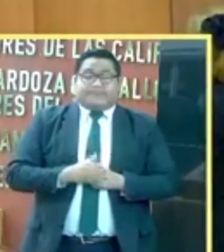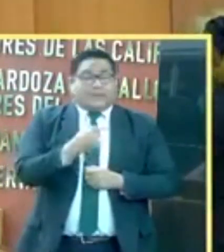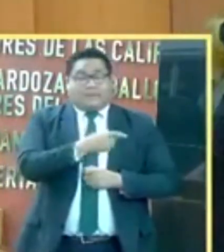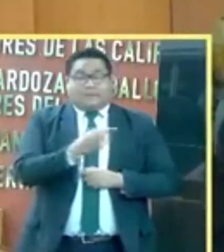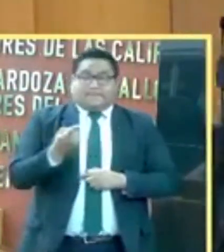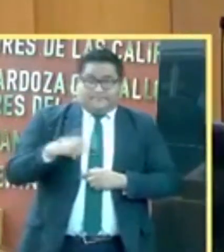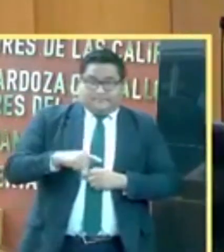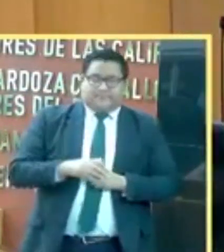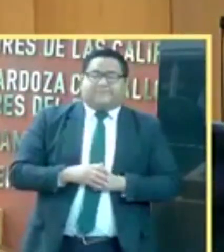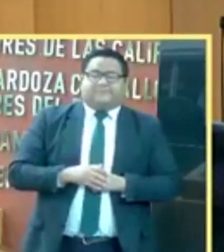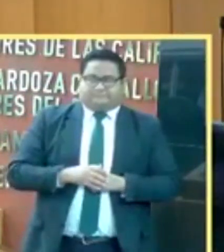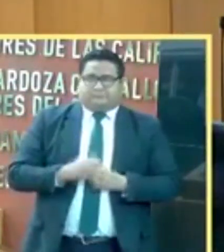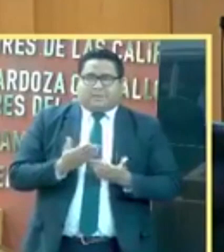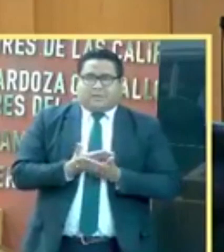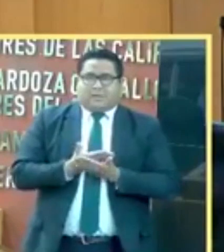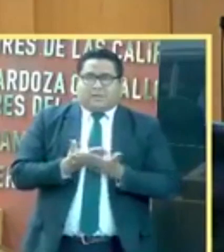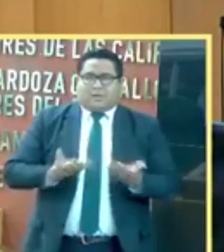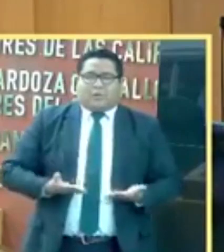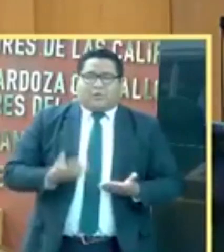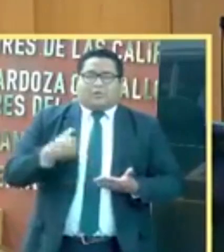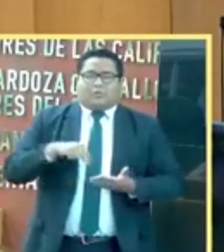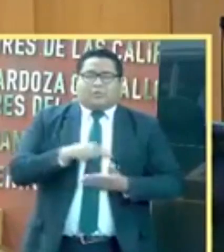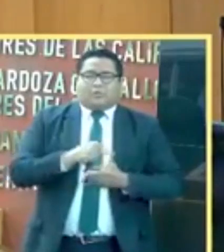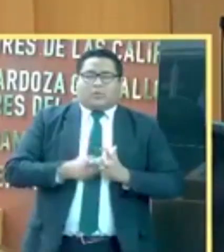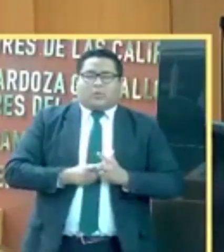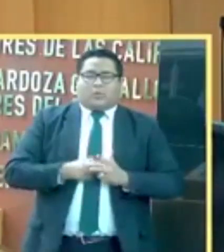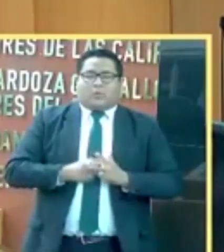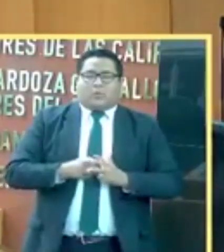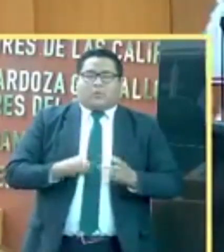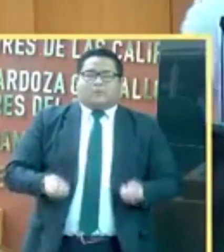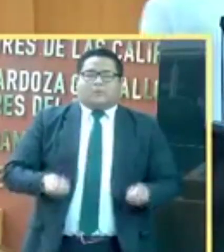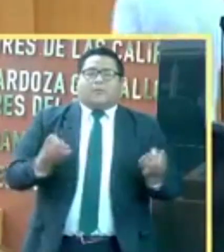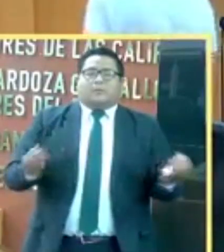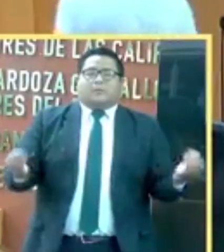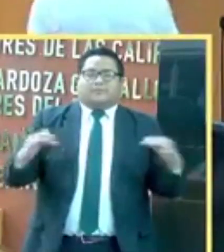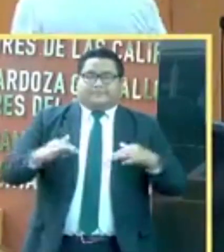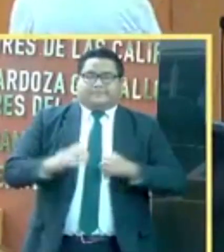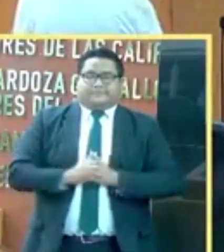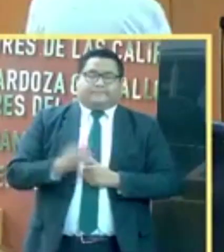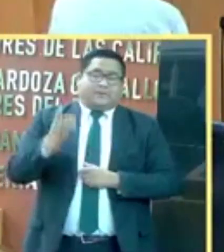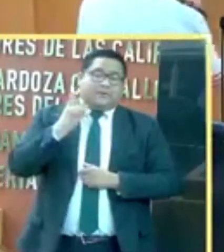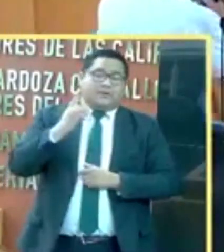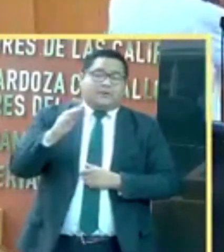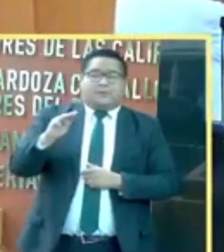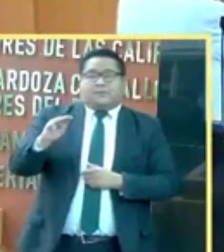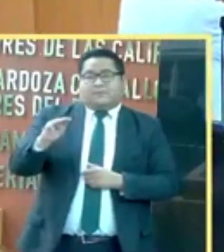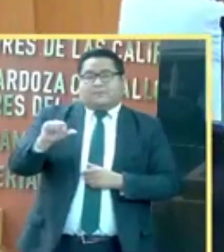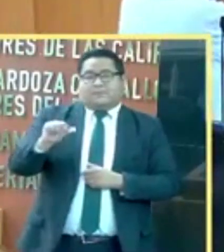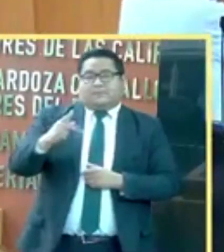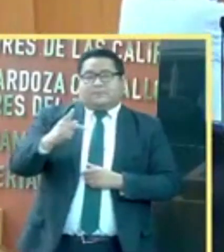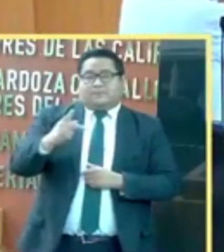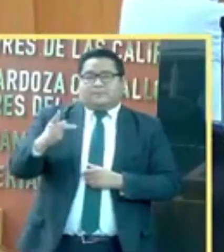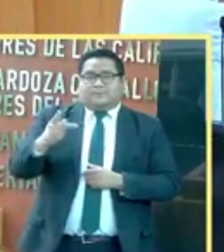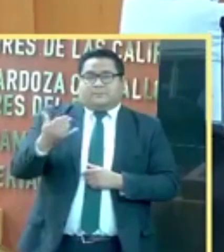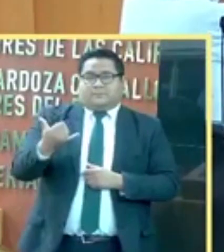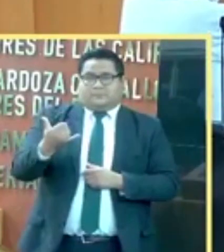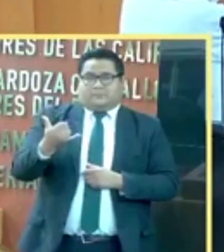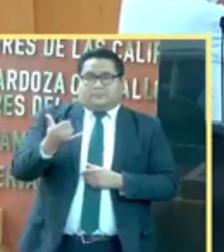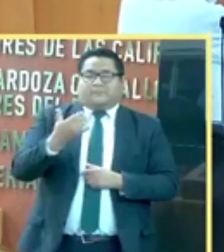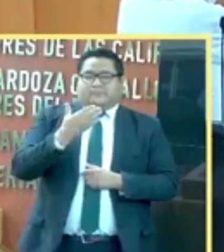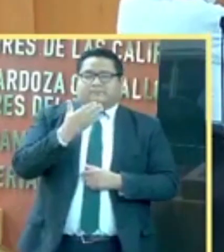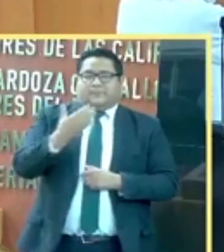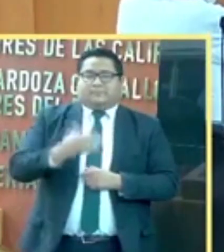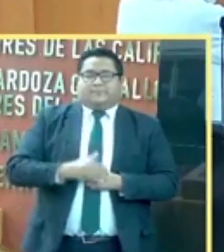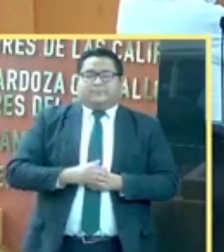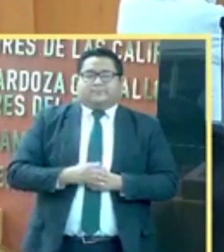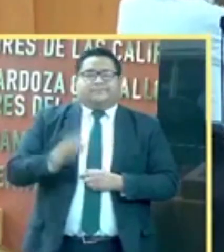en La Paz, en el cual se convocará a la sociedad en general y a los involucrados en el tema de movilidad y seguridad. Dijo que el propósito de dicho foro